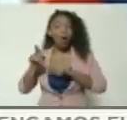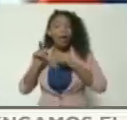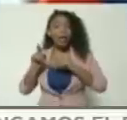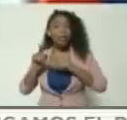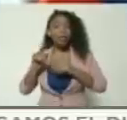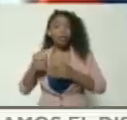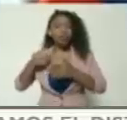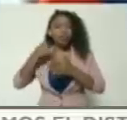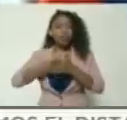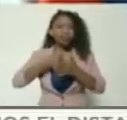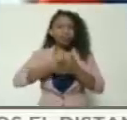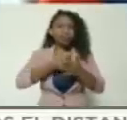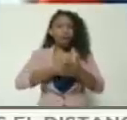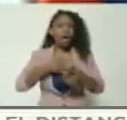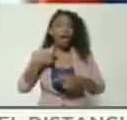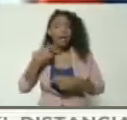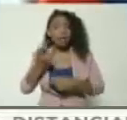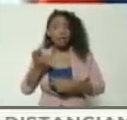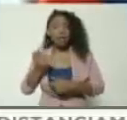así